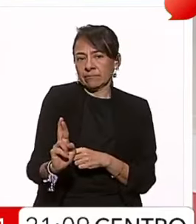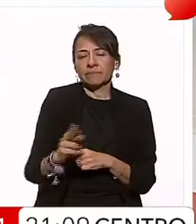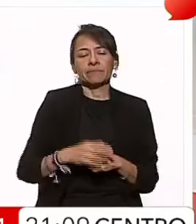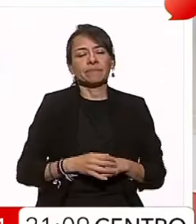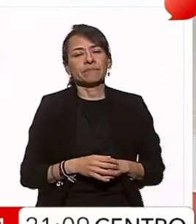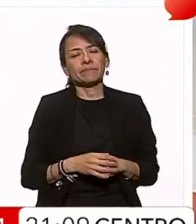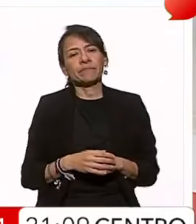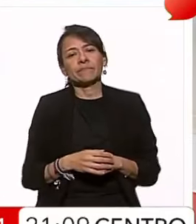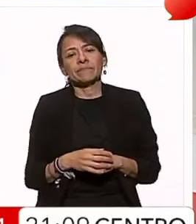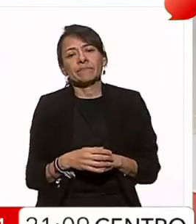control posiciones de